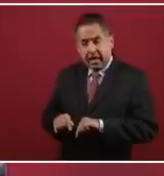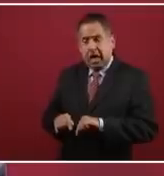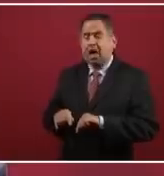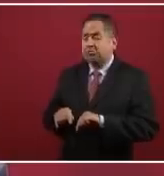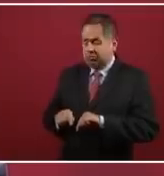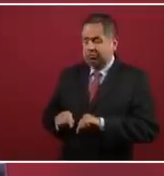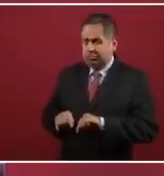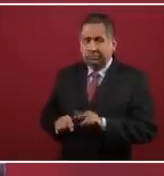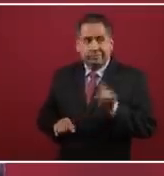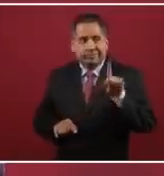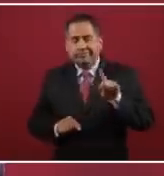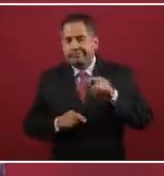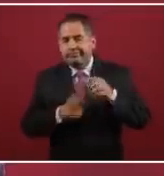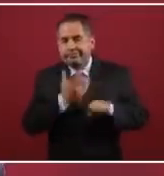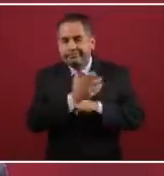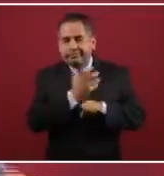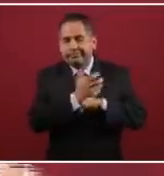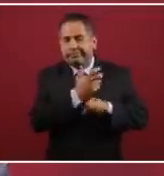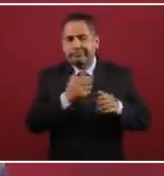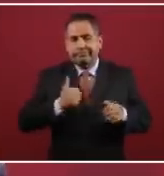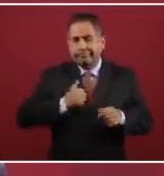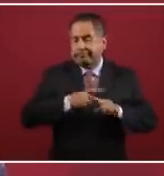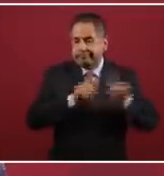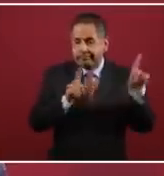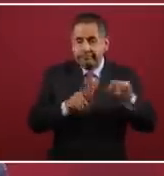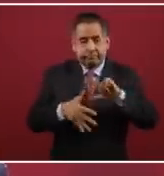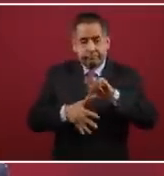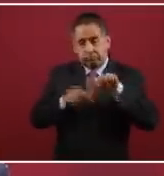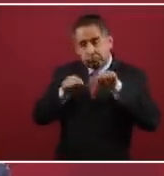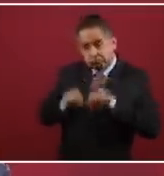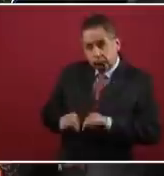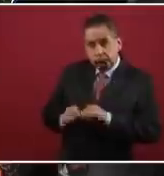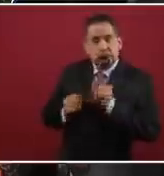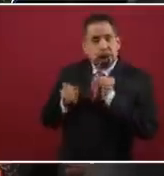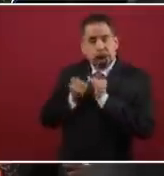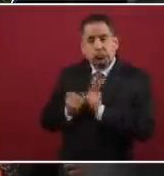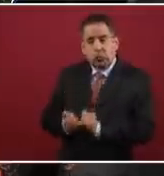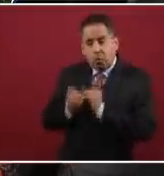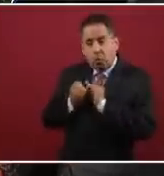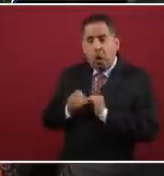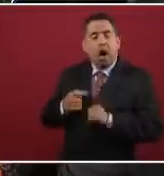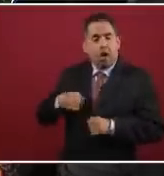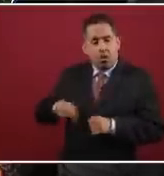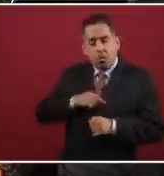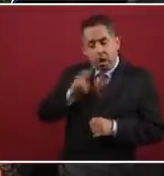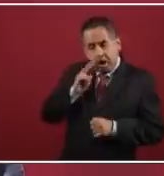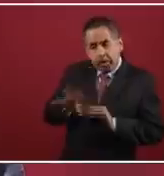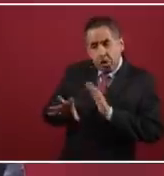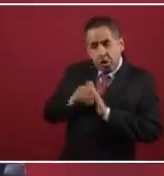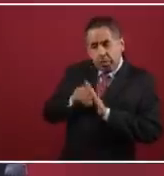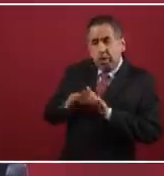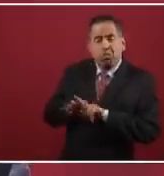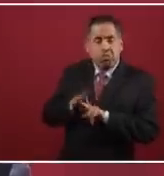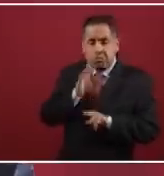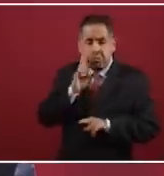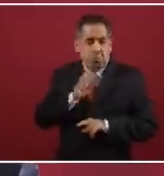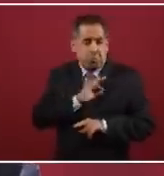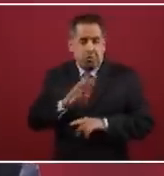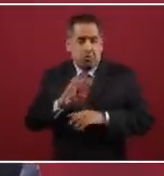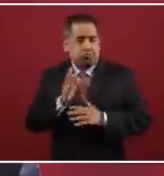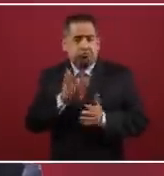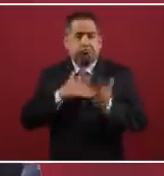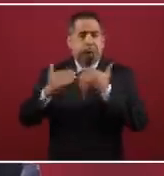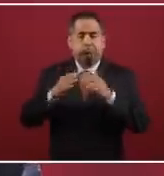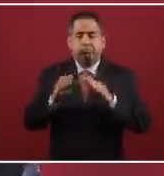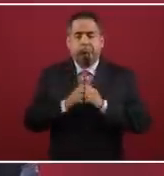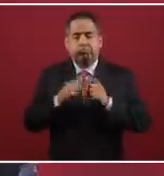un mercado muy diferente al de nosotros, pero hay muchos ejemplos en Sudamérica muy exitosos donde han probado